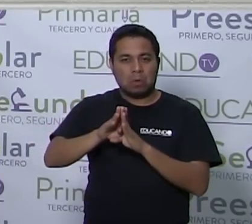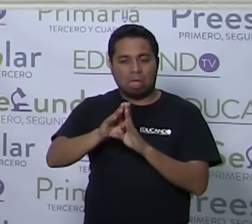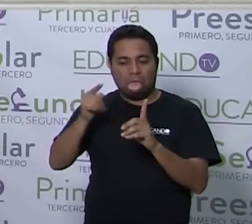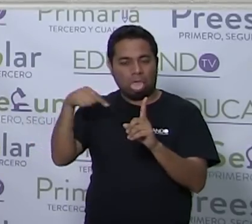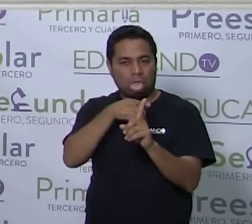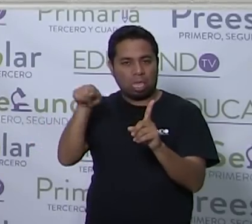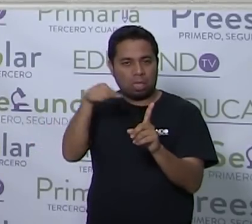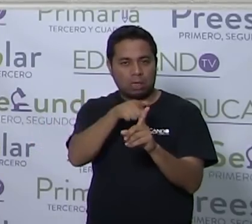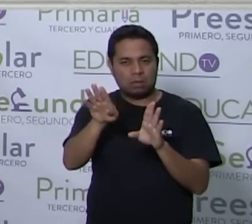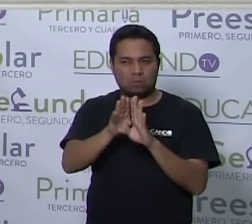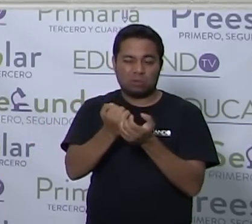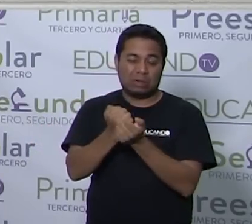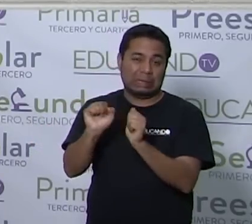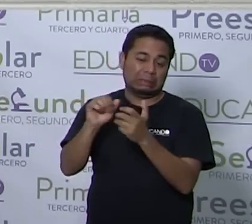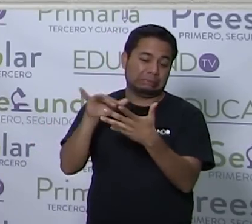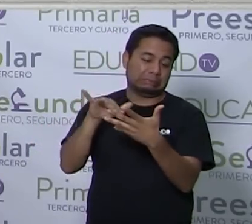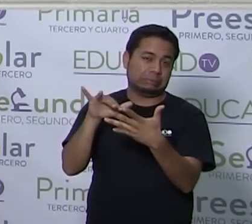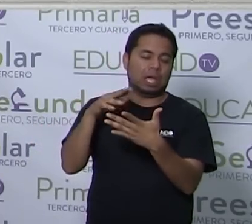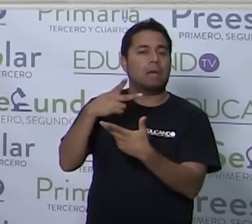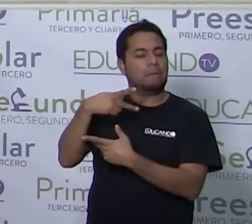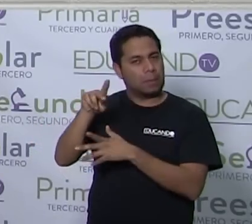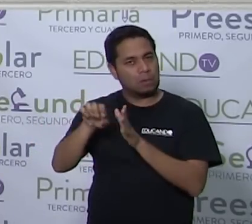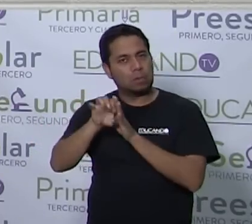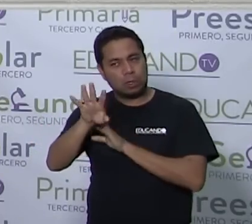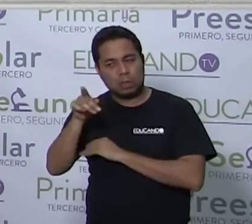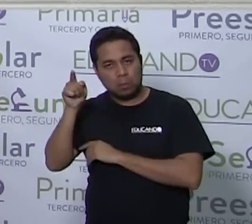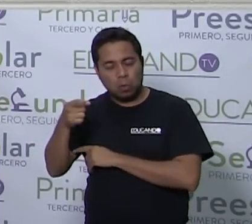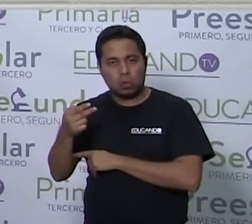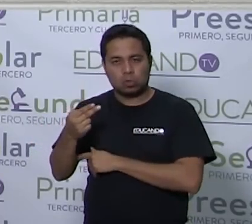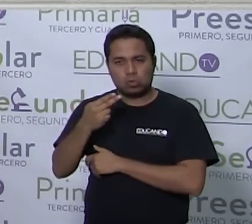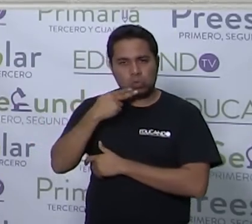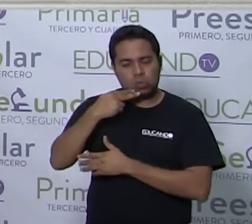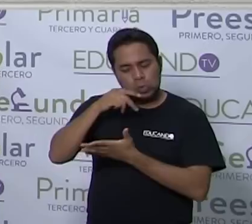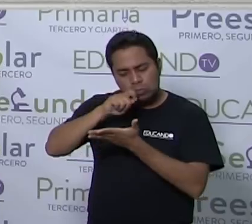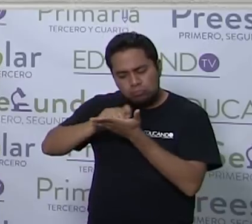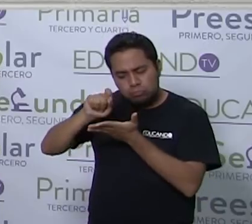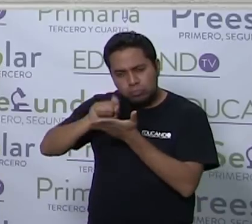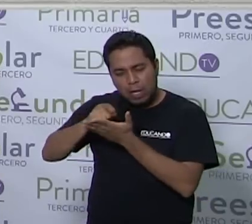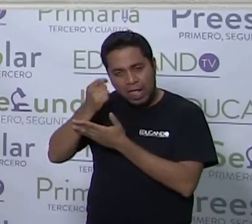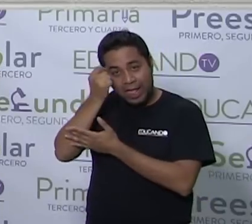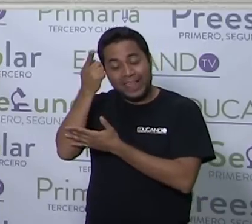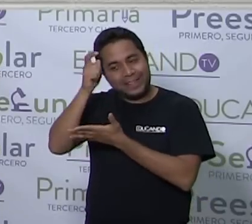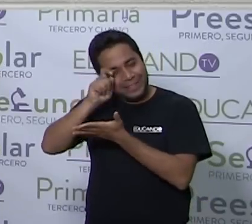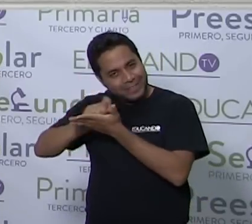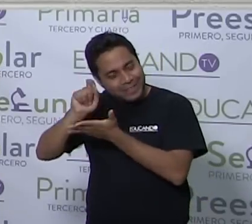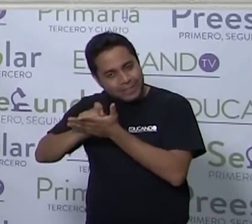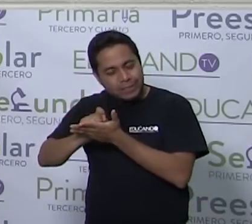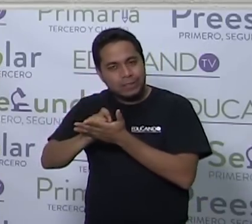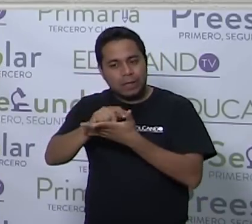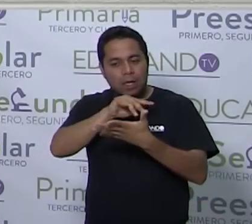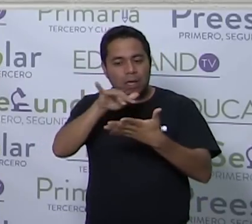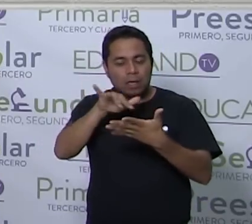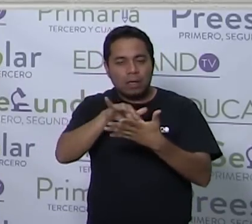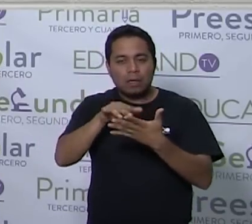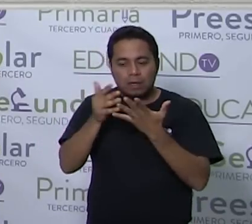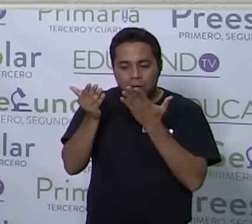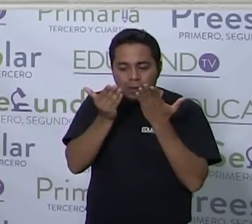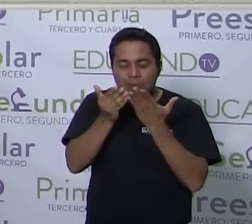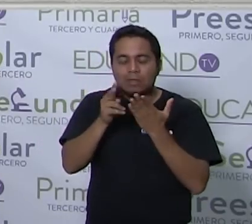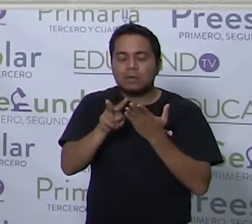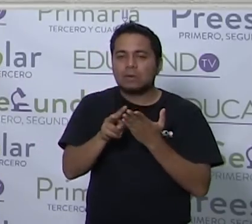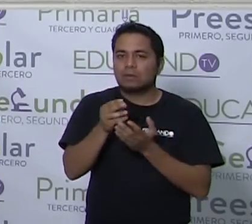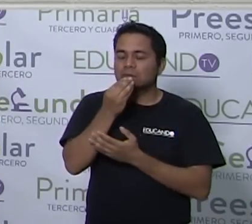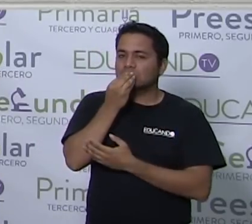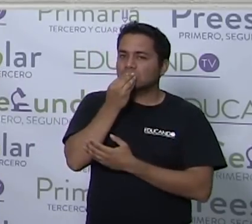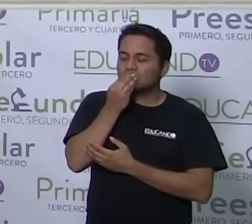y se hace aburrido el texto. Pero si lo saben utilizar de una manera creativa, el texto se hace hermoso,